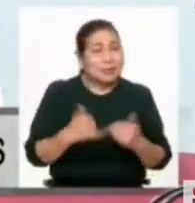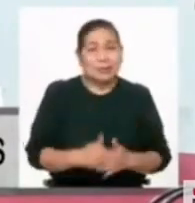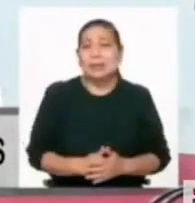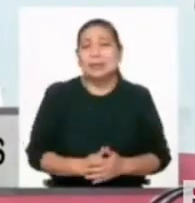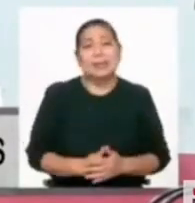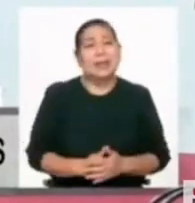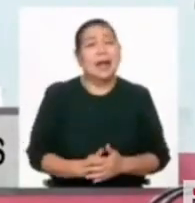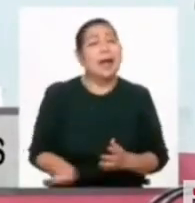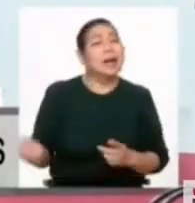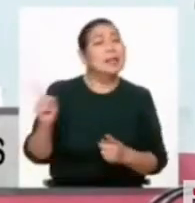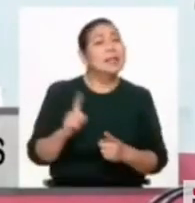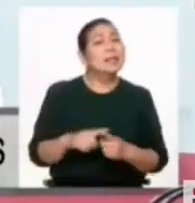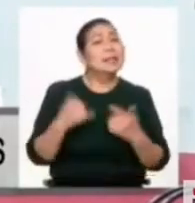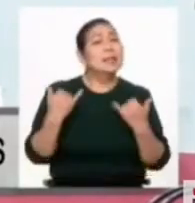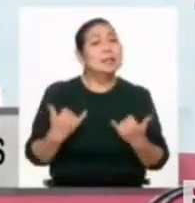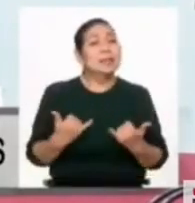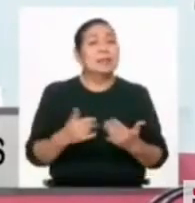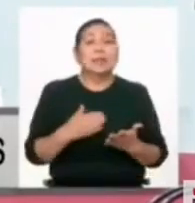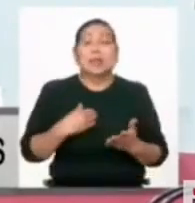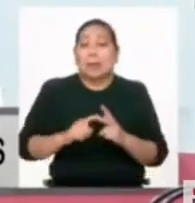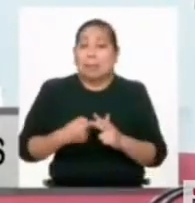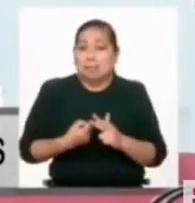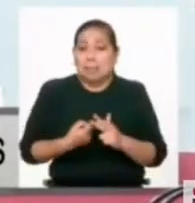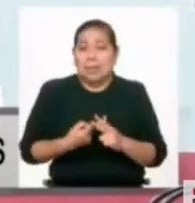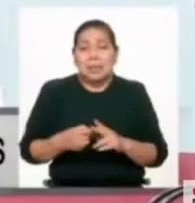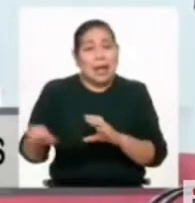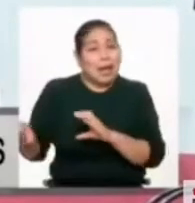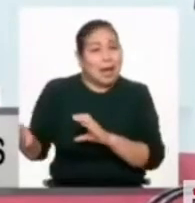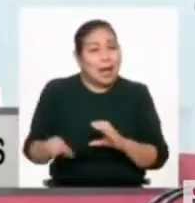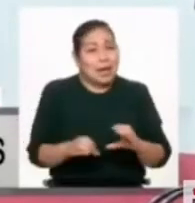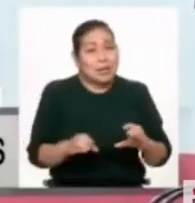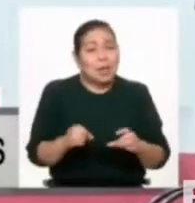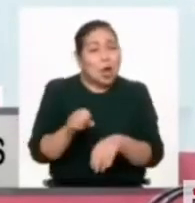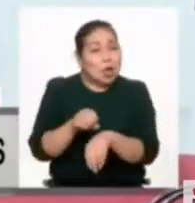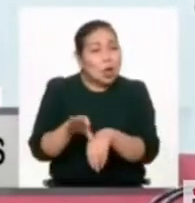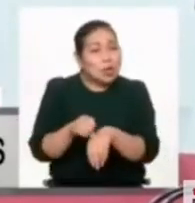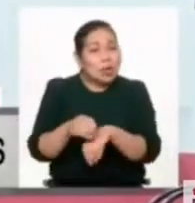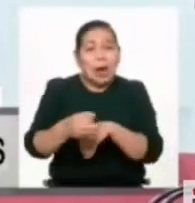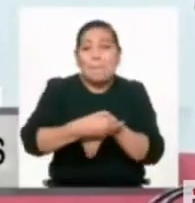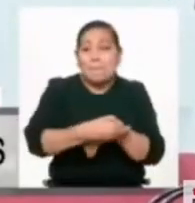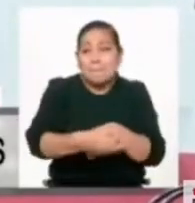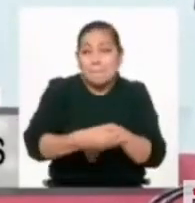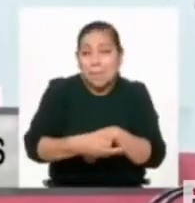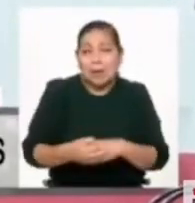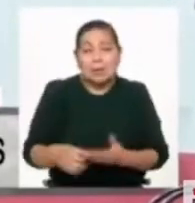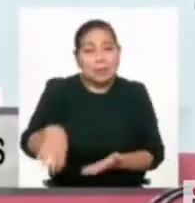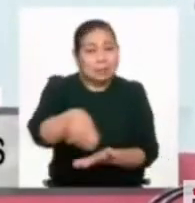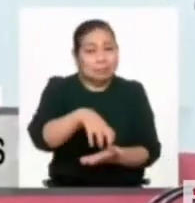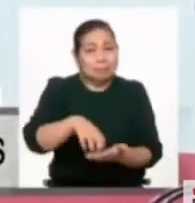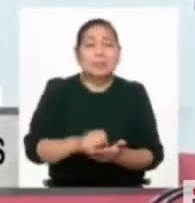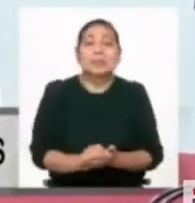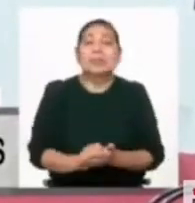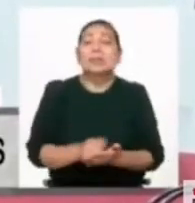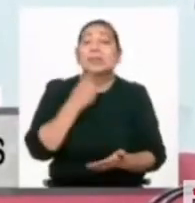eso. Hasta que se comienzan a realizar estos consejos descentralizados y la